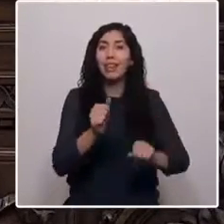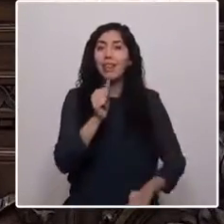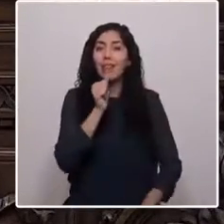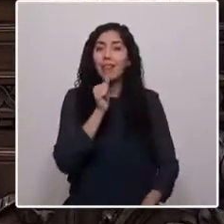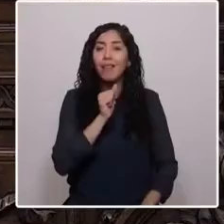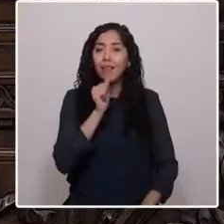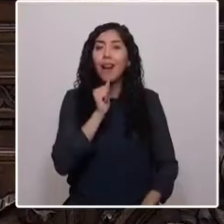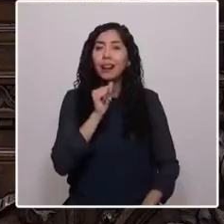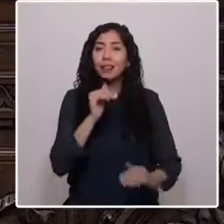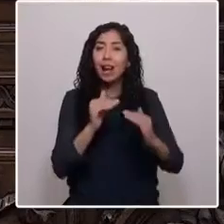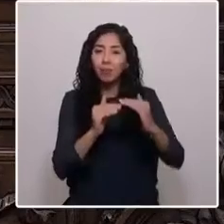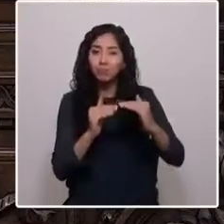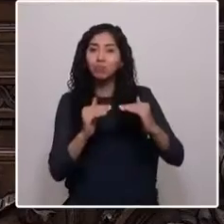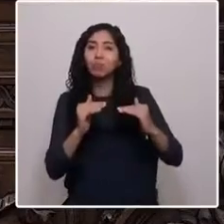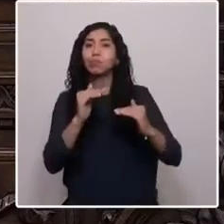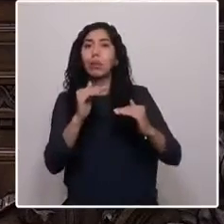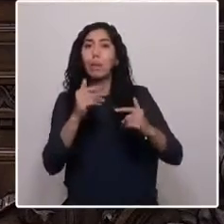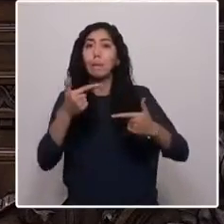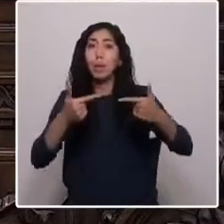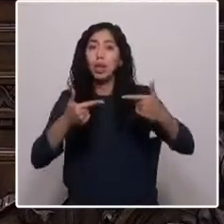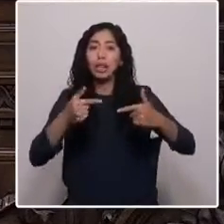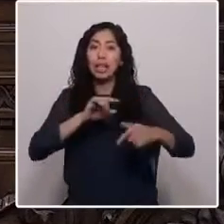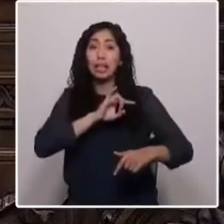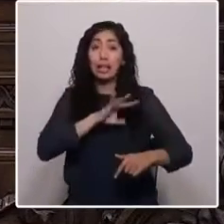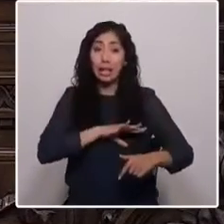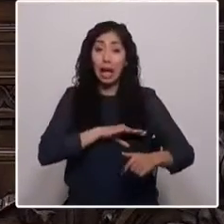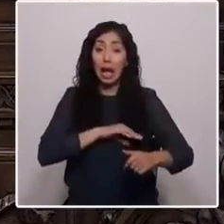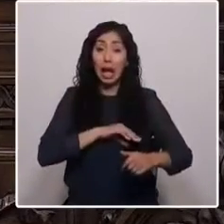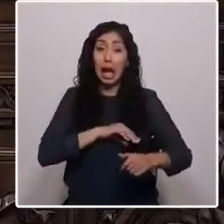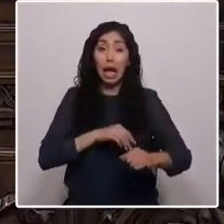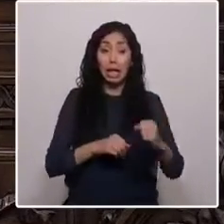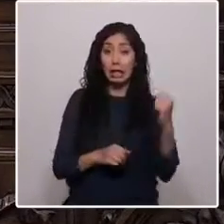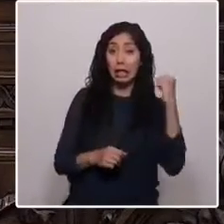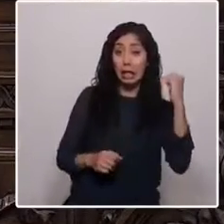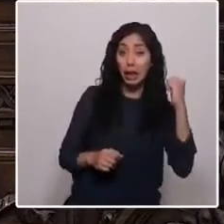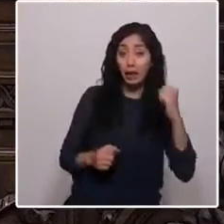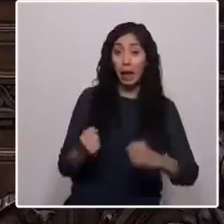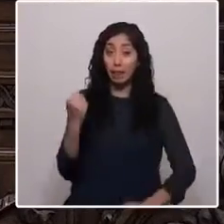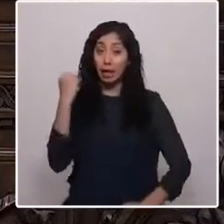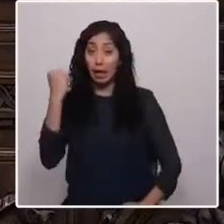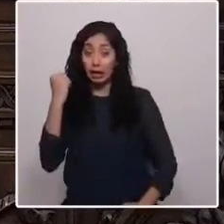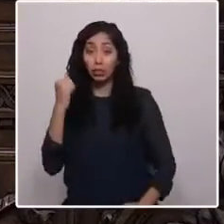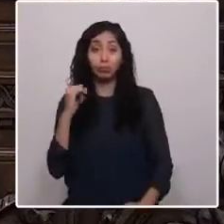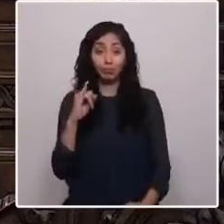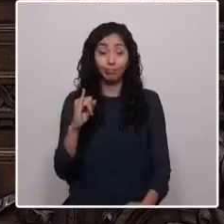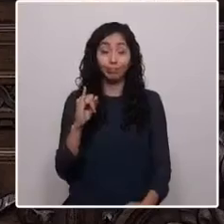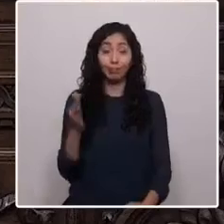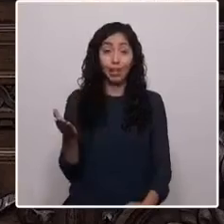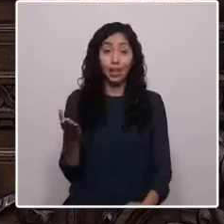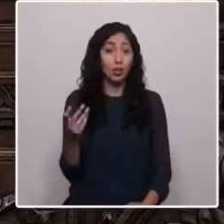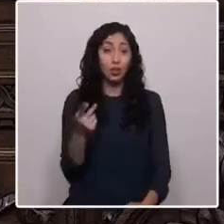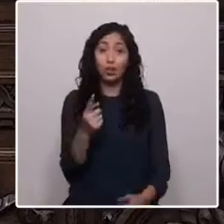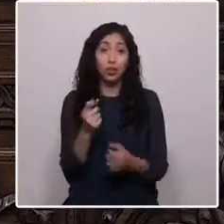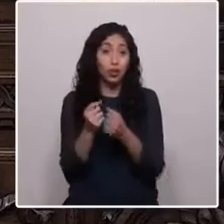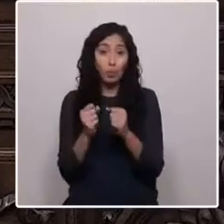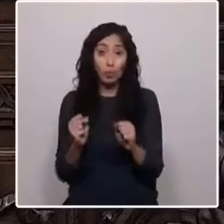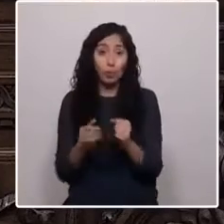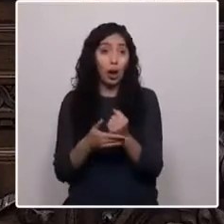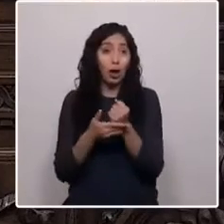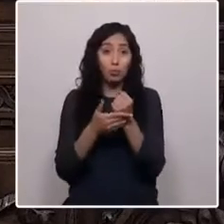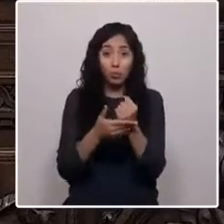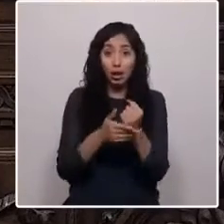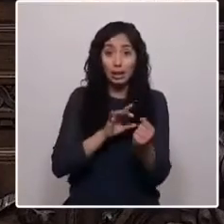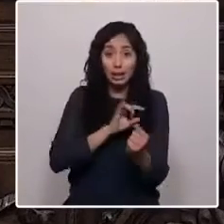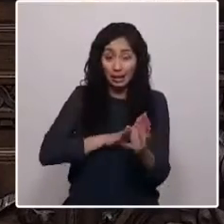política chilena, tanto de izquierda como de la derecha, que no pudo llevar a Chile al desarrollo y que, es